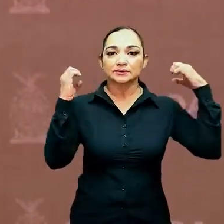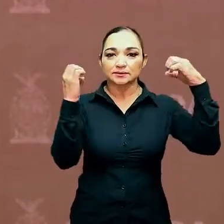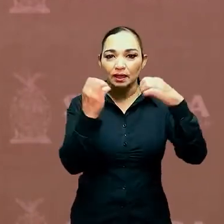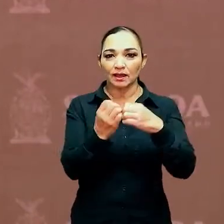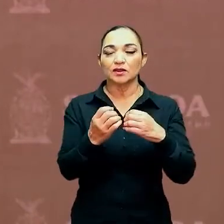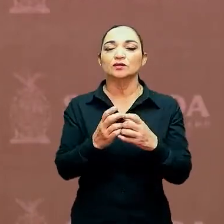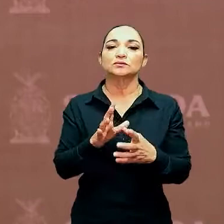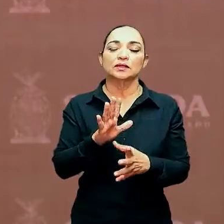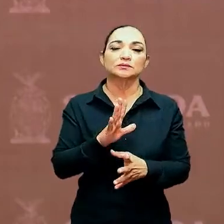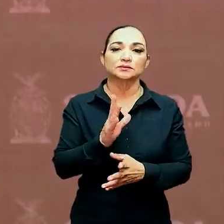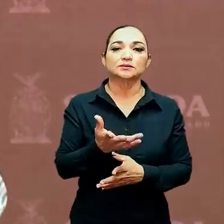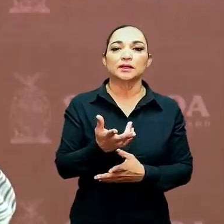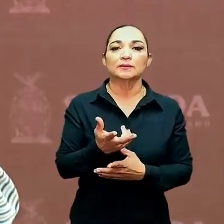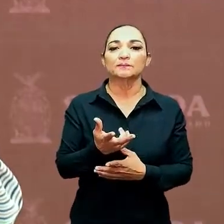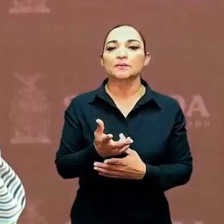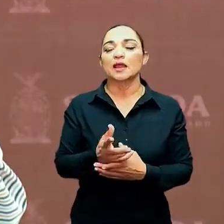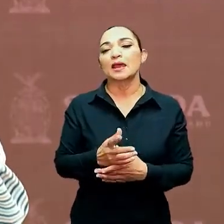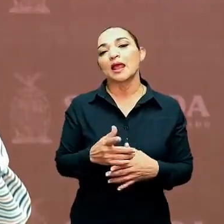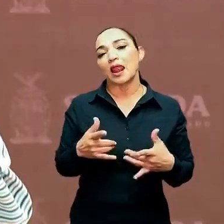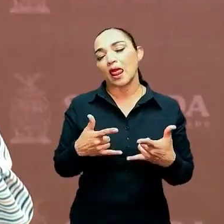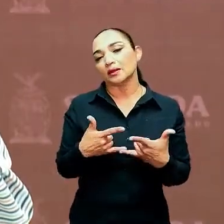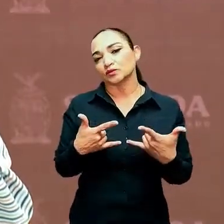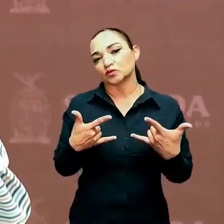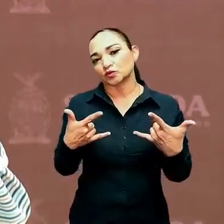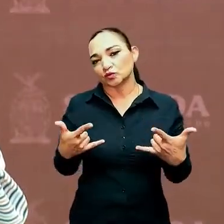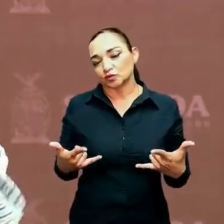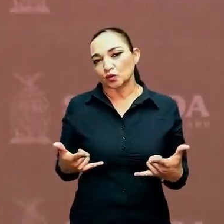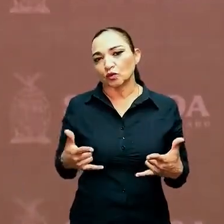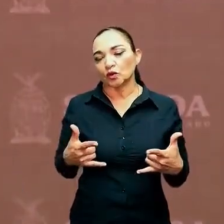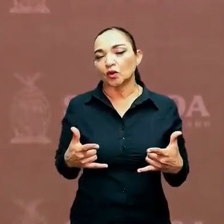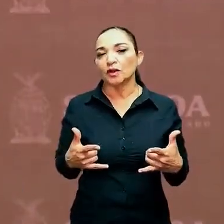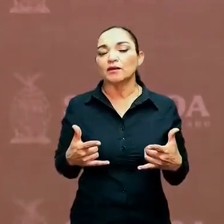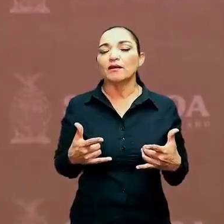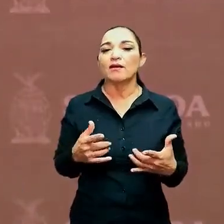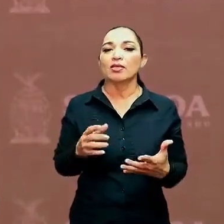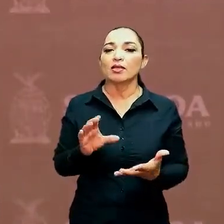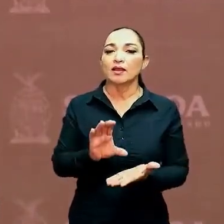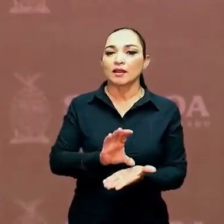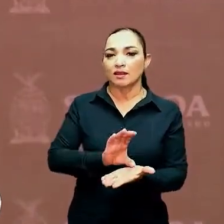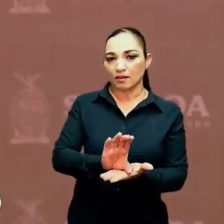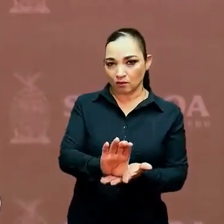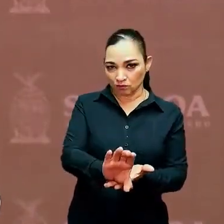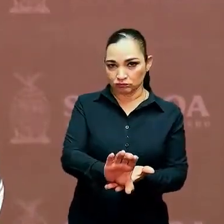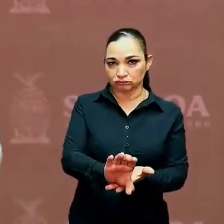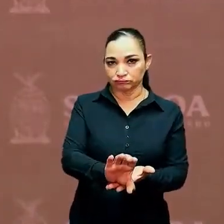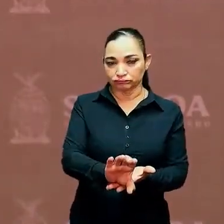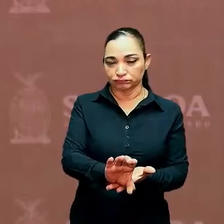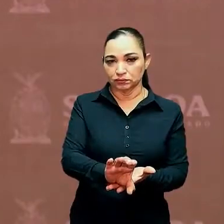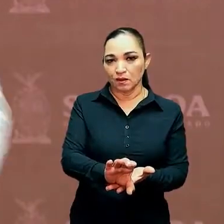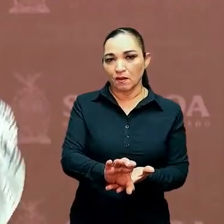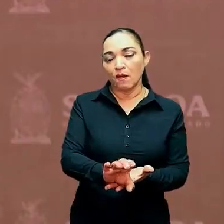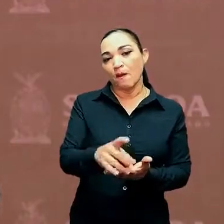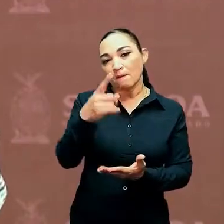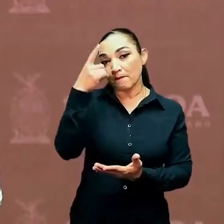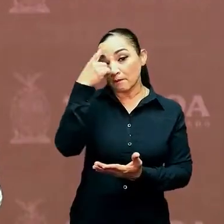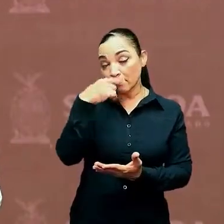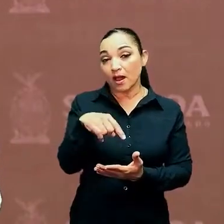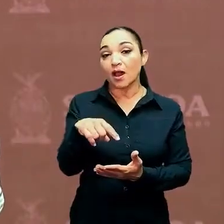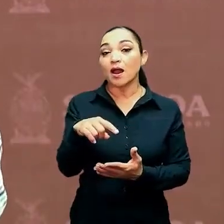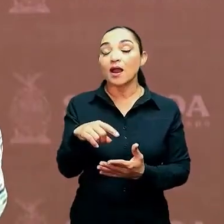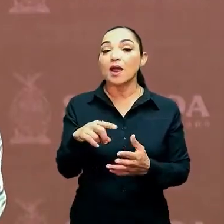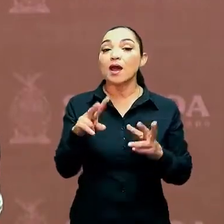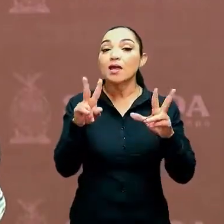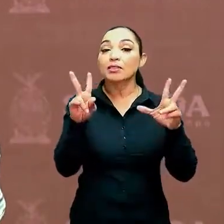probable, ese también, la historia del recurso para el caso